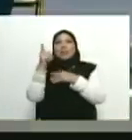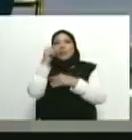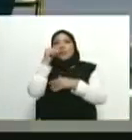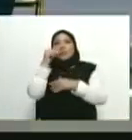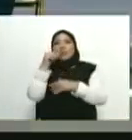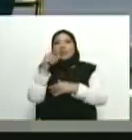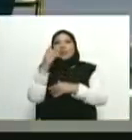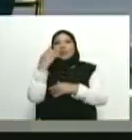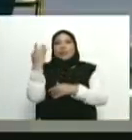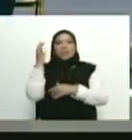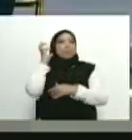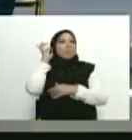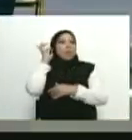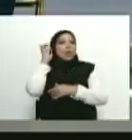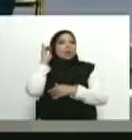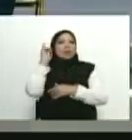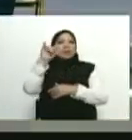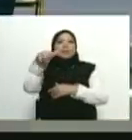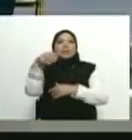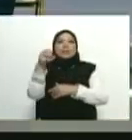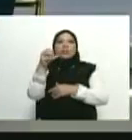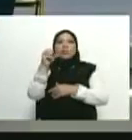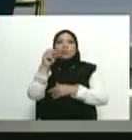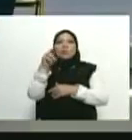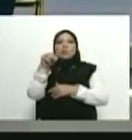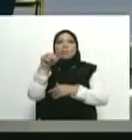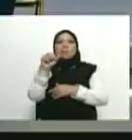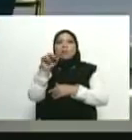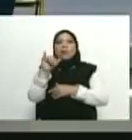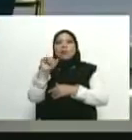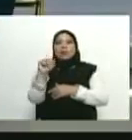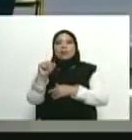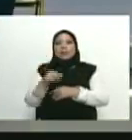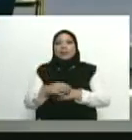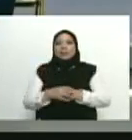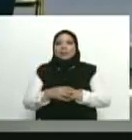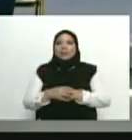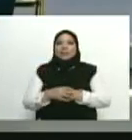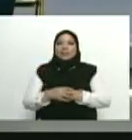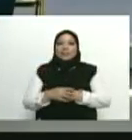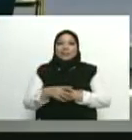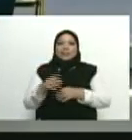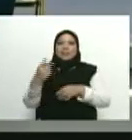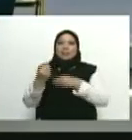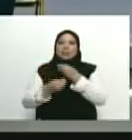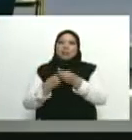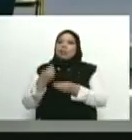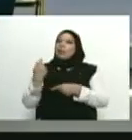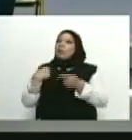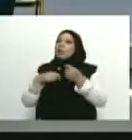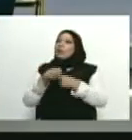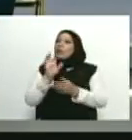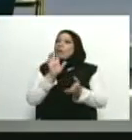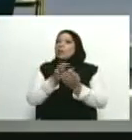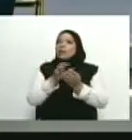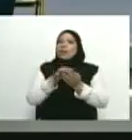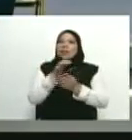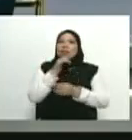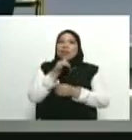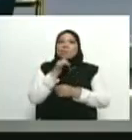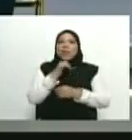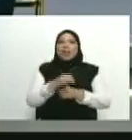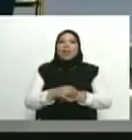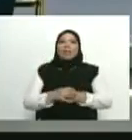Josmari, jefa de la VC Caipa, del sector 1 Las Margaritas, parroquia Punta